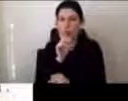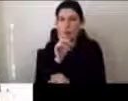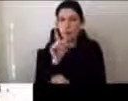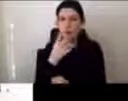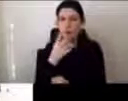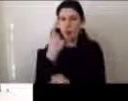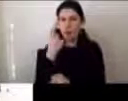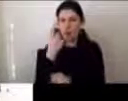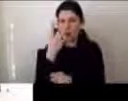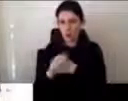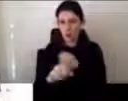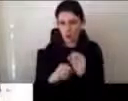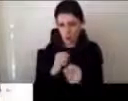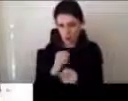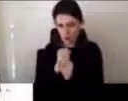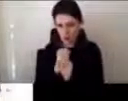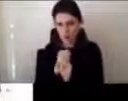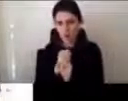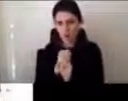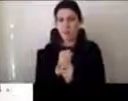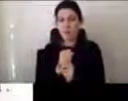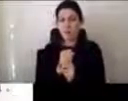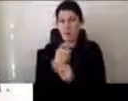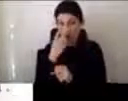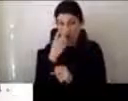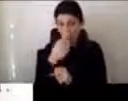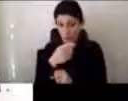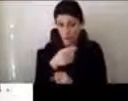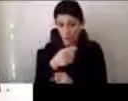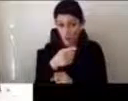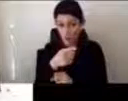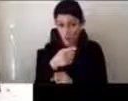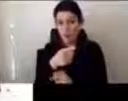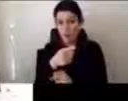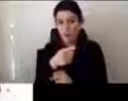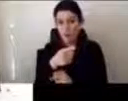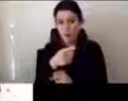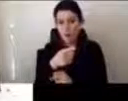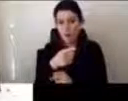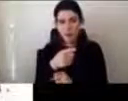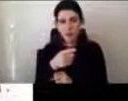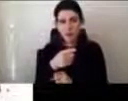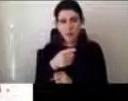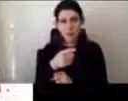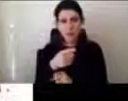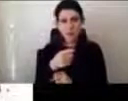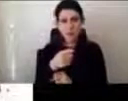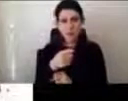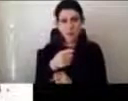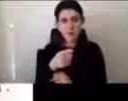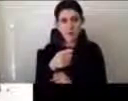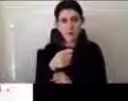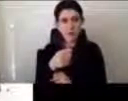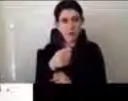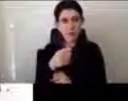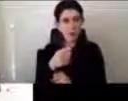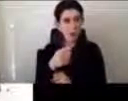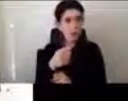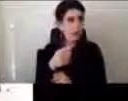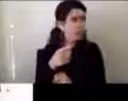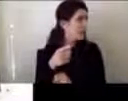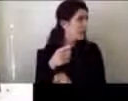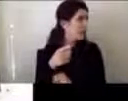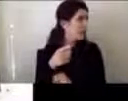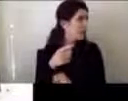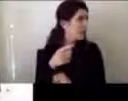años de edad. Si ustedes se fijan, desde la edad intrauterina, 36 semanas